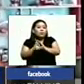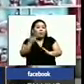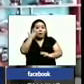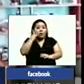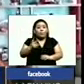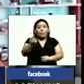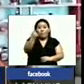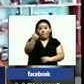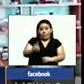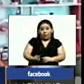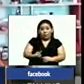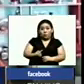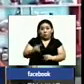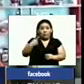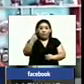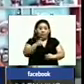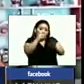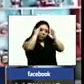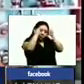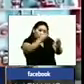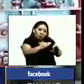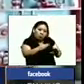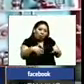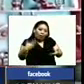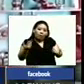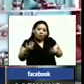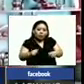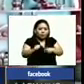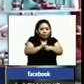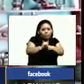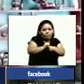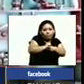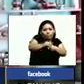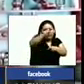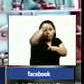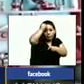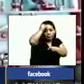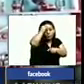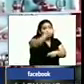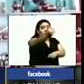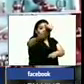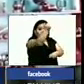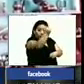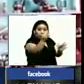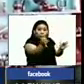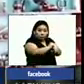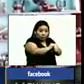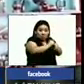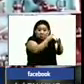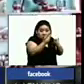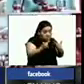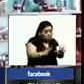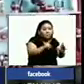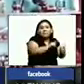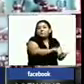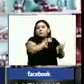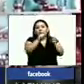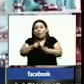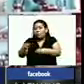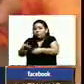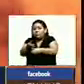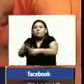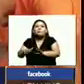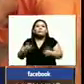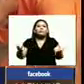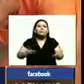bombero No está Atendiendo Una emergencia Está entrenando Y se está Capacitando Para poder Servir De una mejor Manera A la